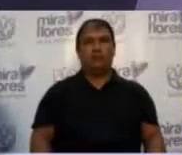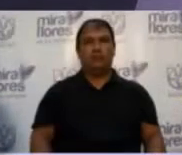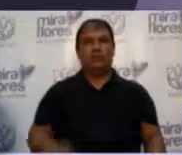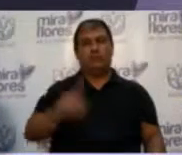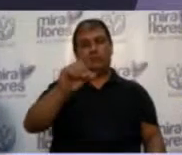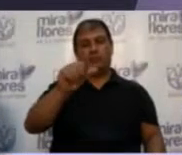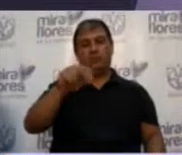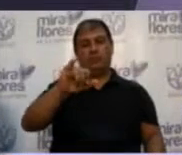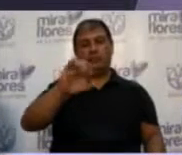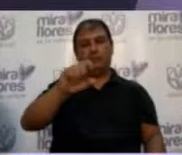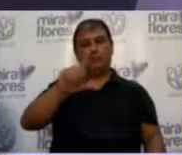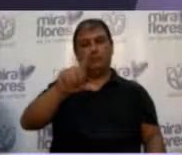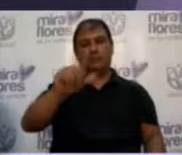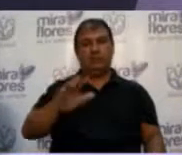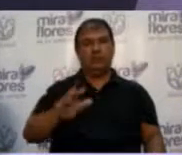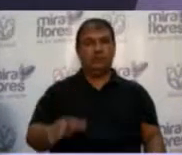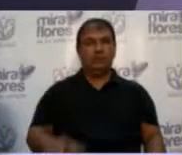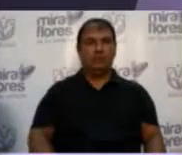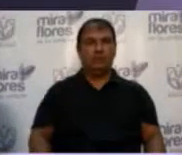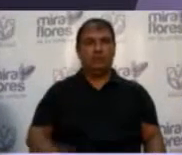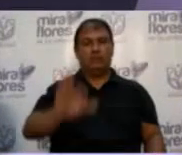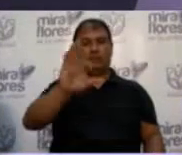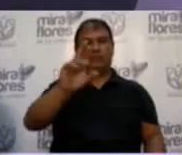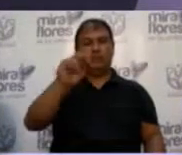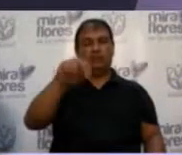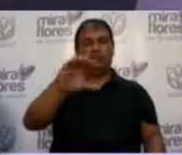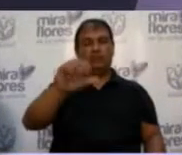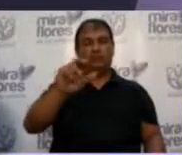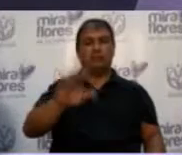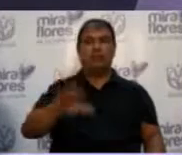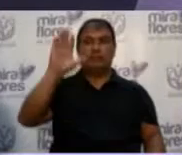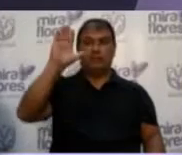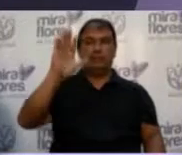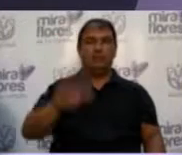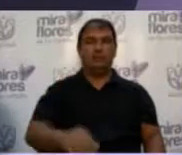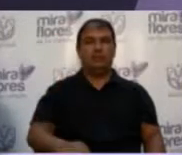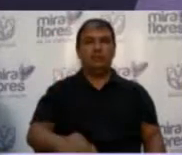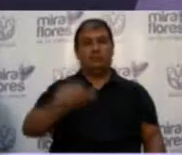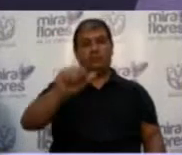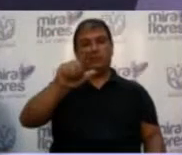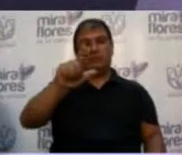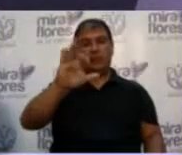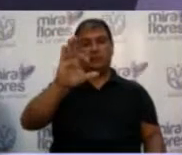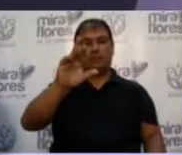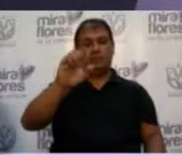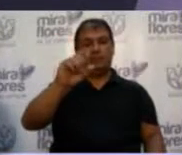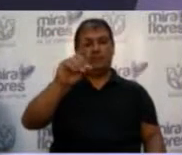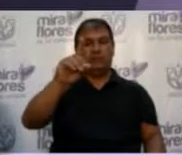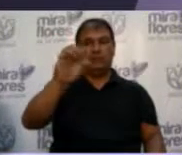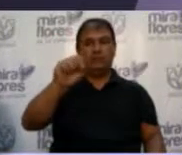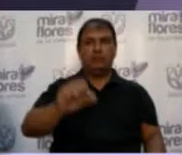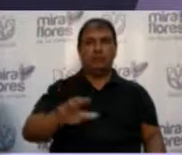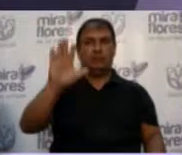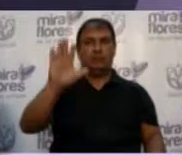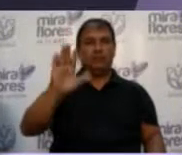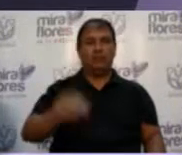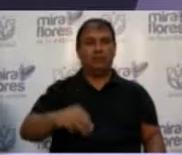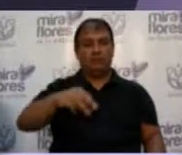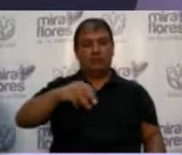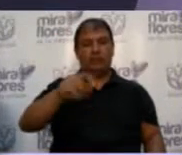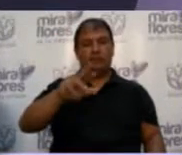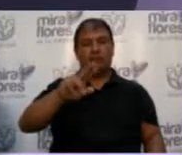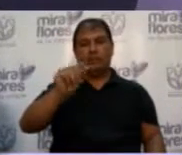Señorita Daniela Lozano Vítor. Señora Franca Rey Camino. Señor Alfredo Lee Gabriel. Señor